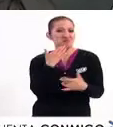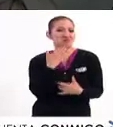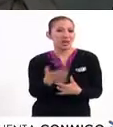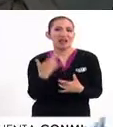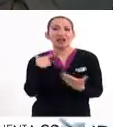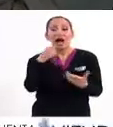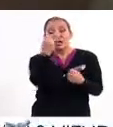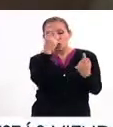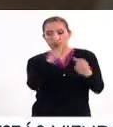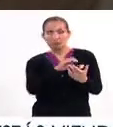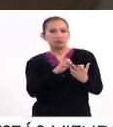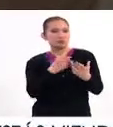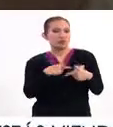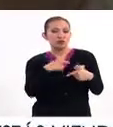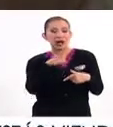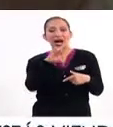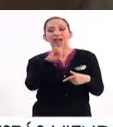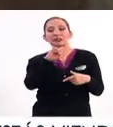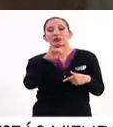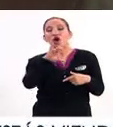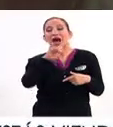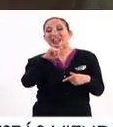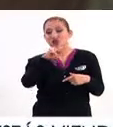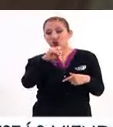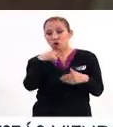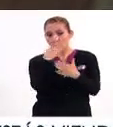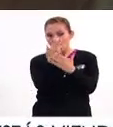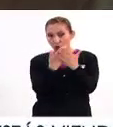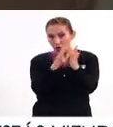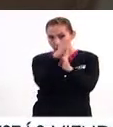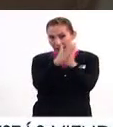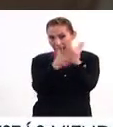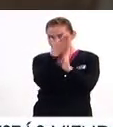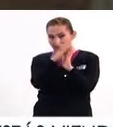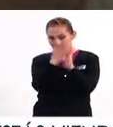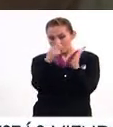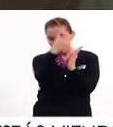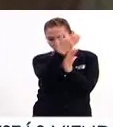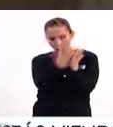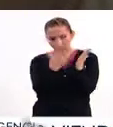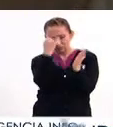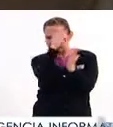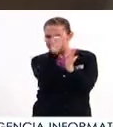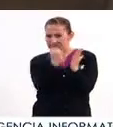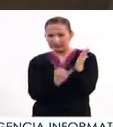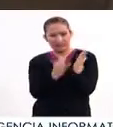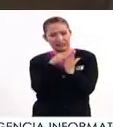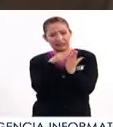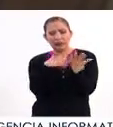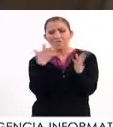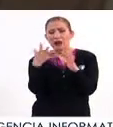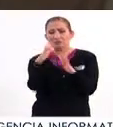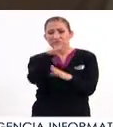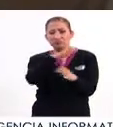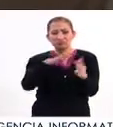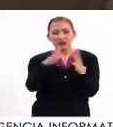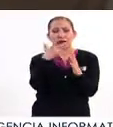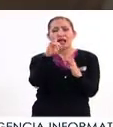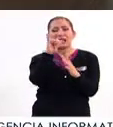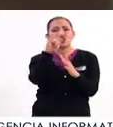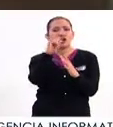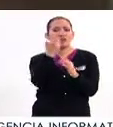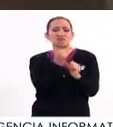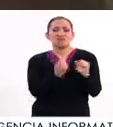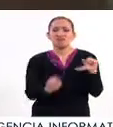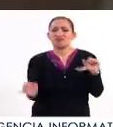México sus alrededores, que es un litógrafo de primerísima calidad, y su álbum, que estuvo en la exposición y que están ahí las reproducciones, vale